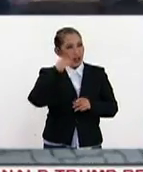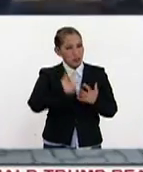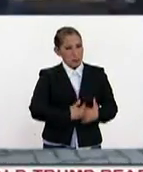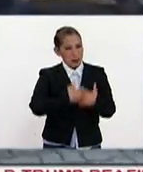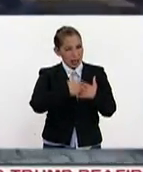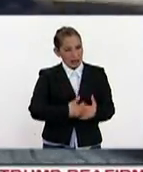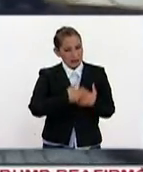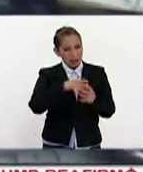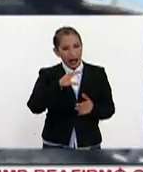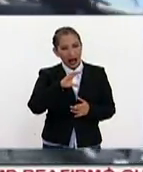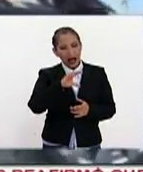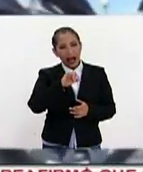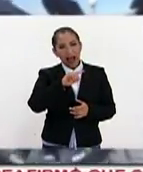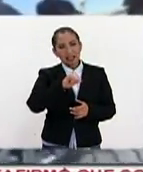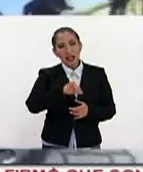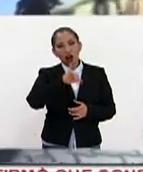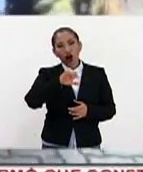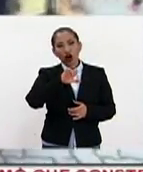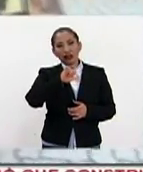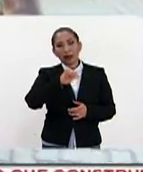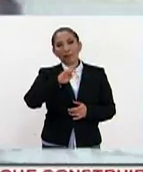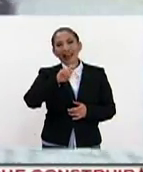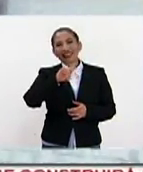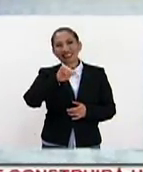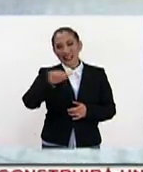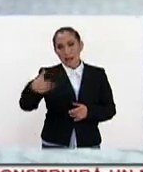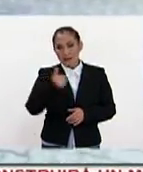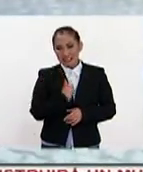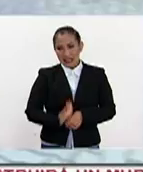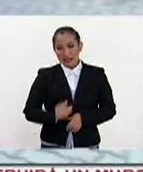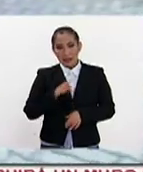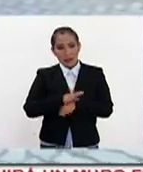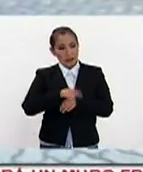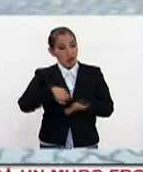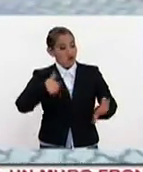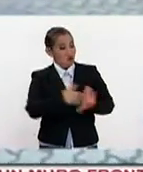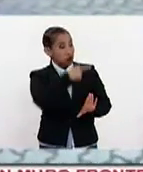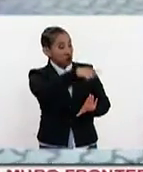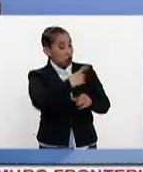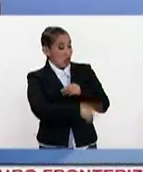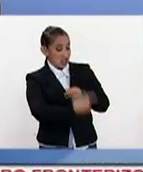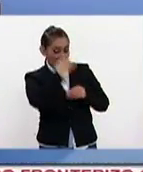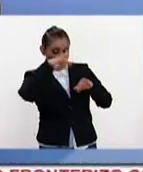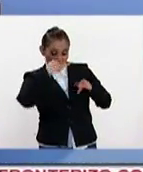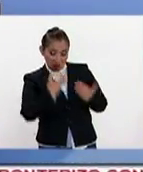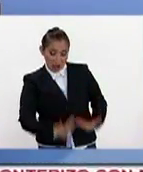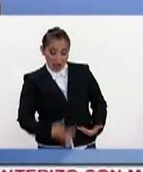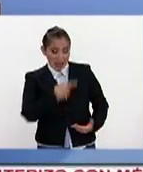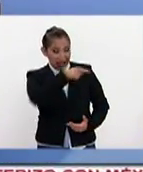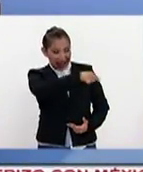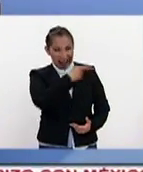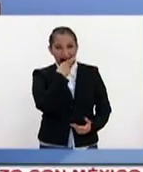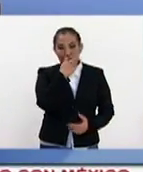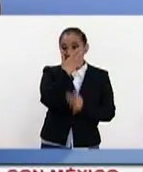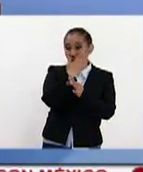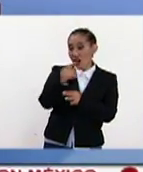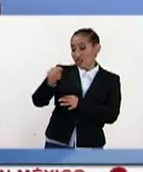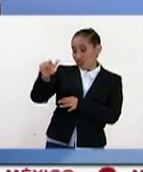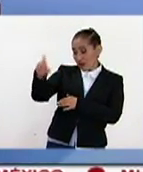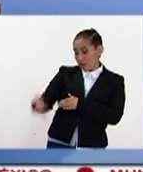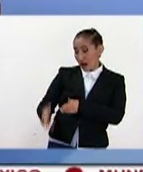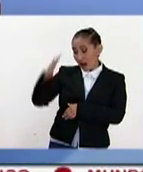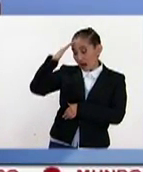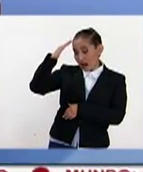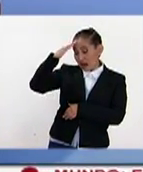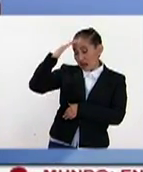empresario cárnico José Batista. El presidente de Brasil acusó a Batista de perjudicar su imagen luego de declarar que Temer era el